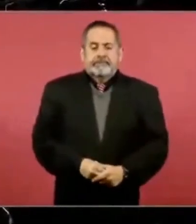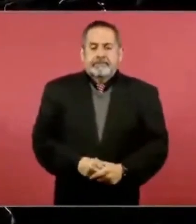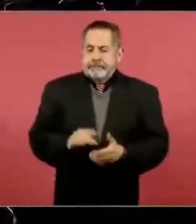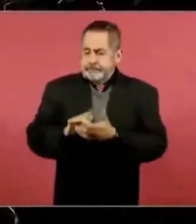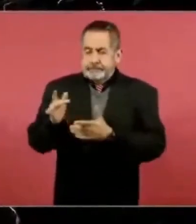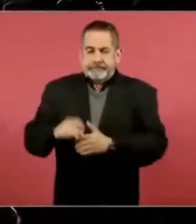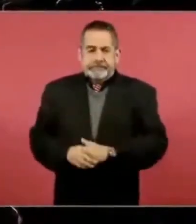Bueno, pero...